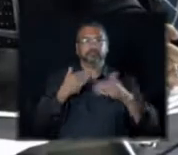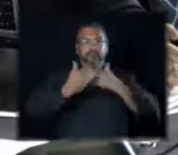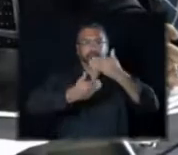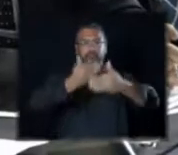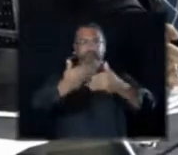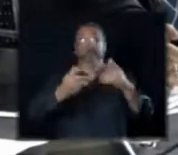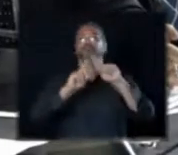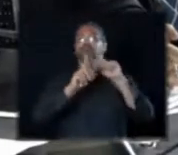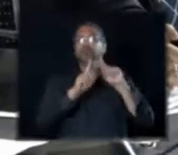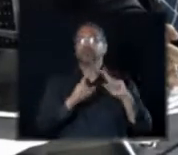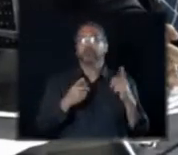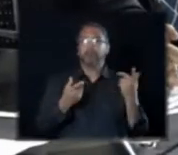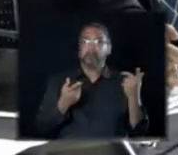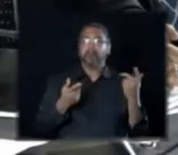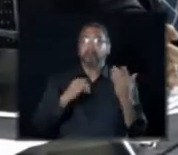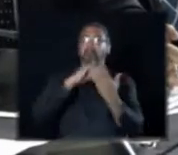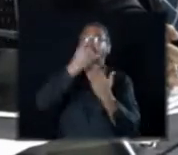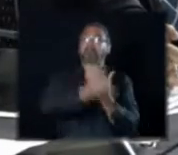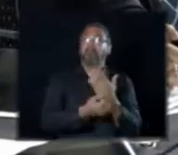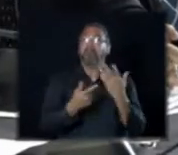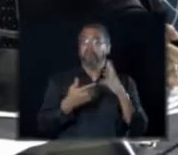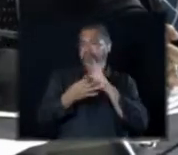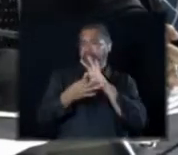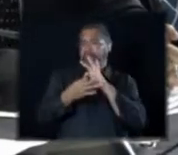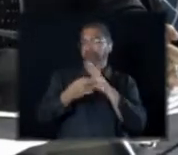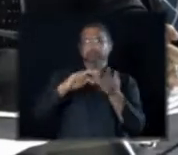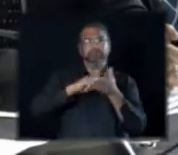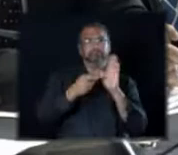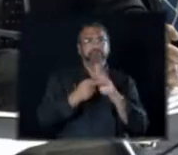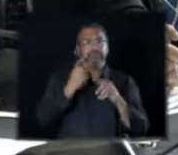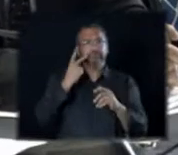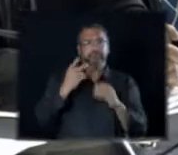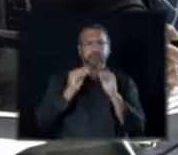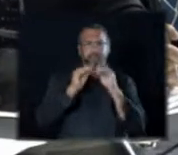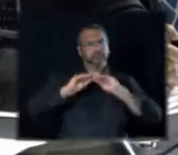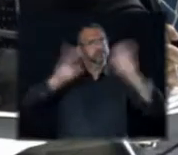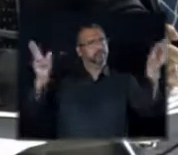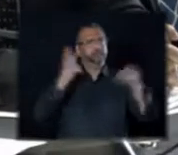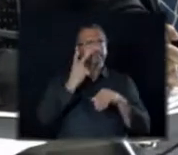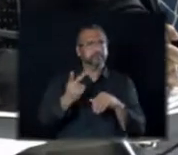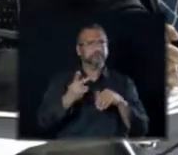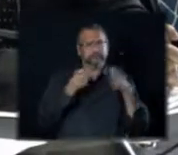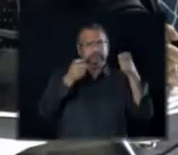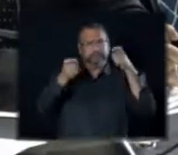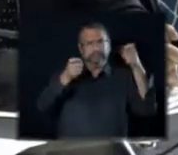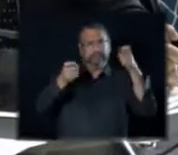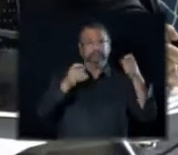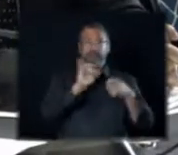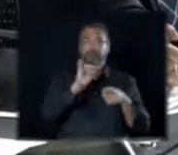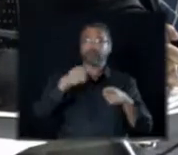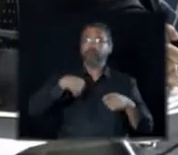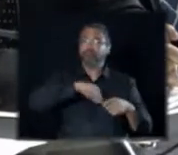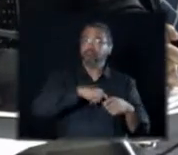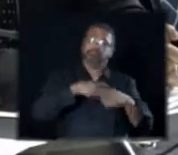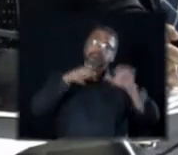mejorar este proyecto y estamos colaborando en varios proyectos para darle visibilidad a los controles